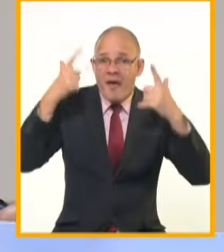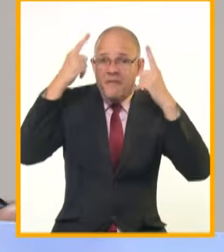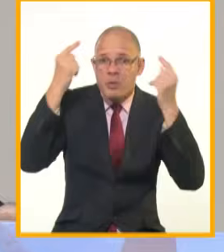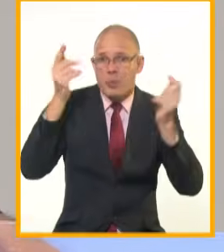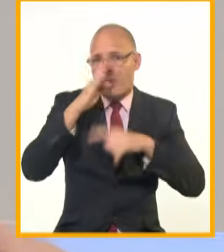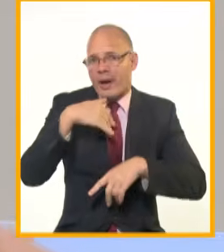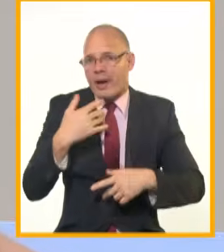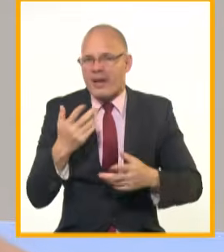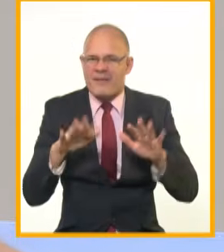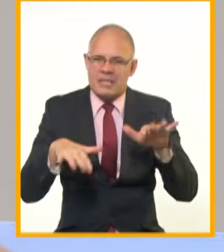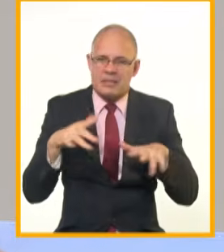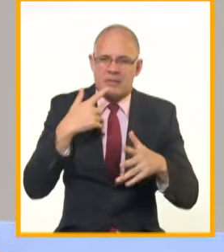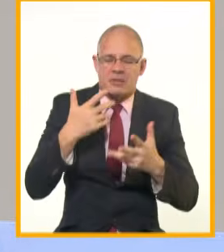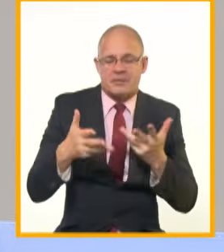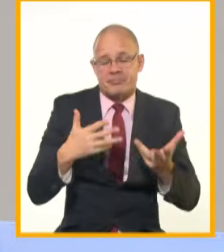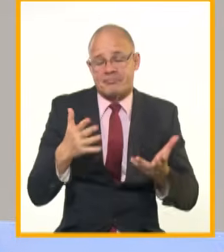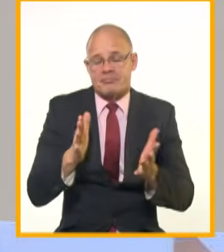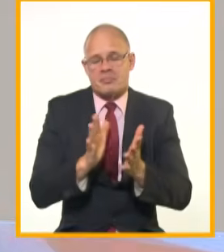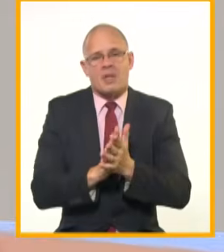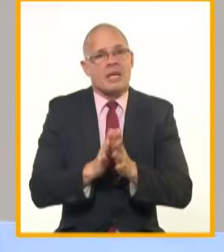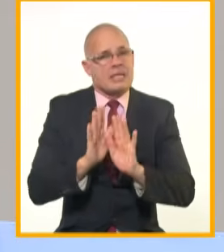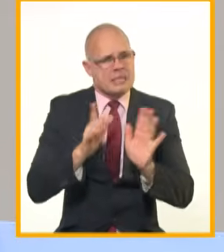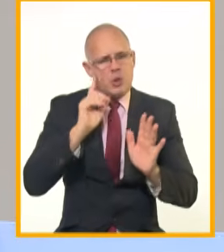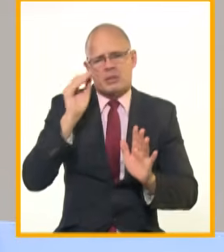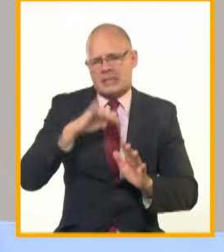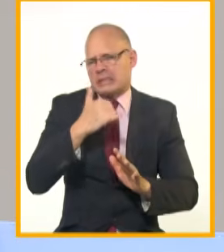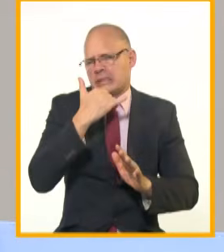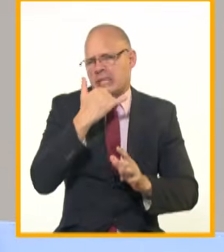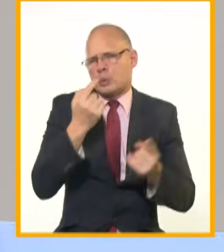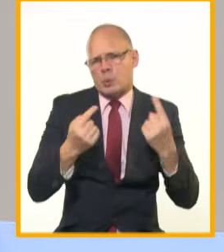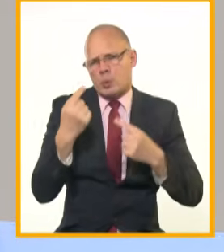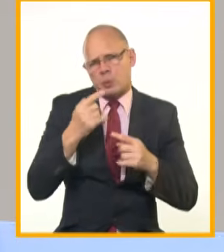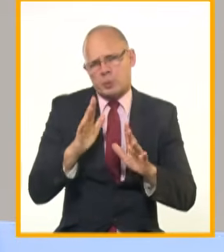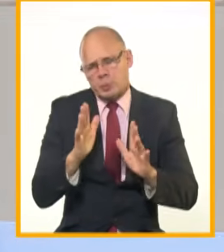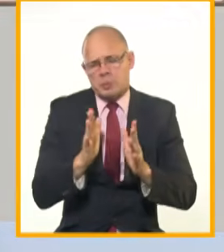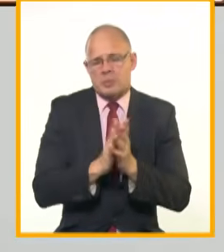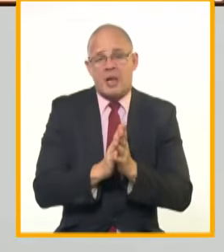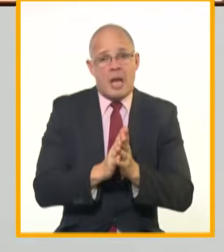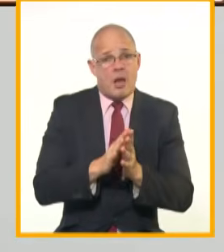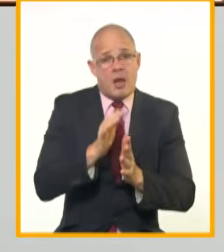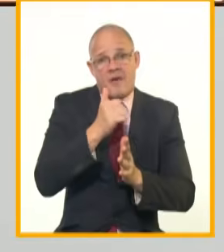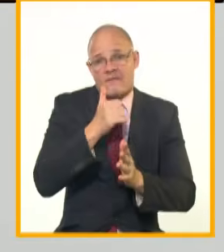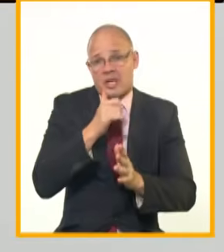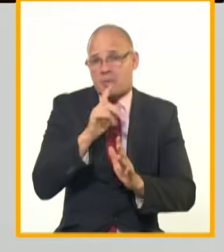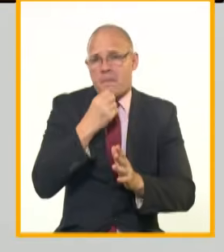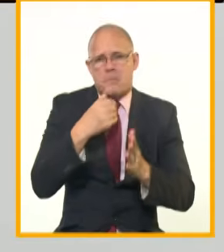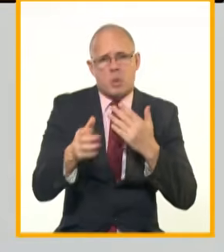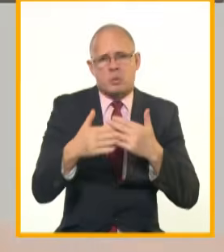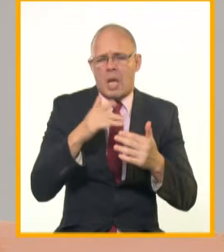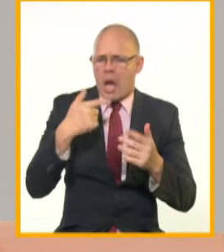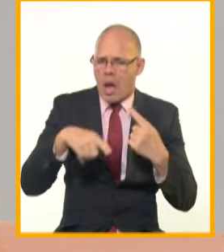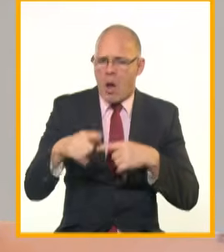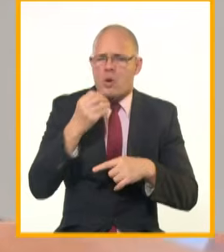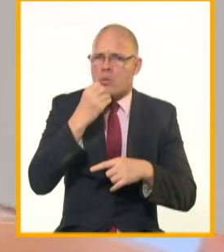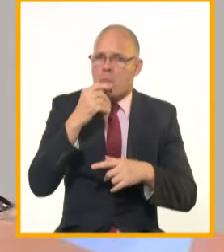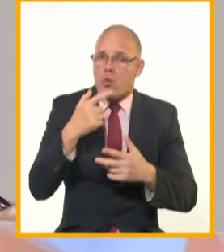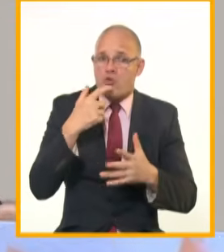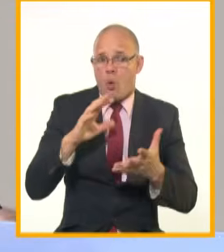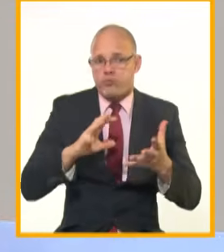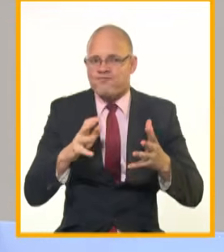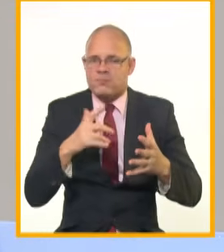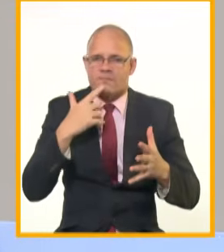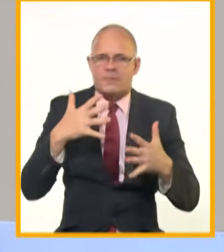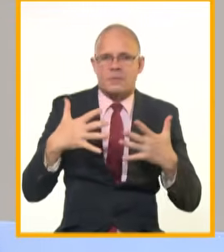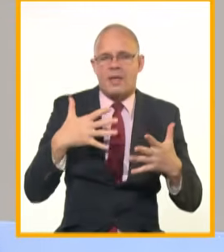hay un grupo de dificultades que hacen un poco difícil la situación para la asistencia médica, pero aún